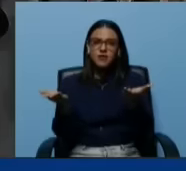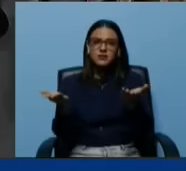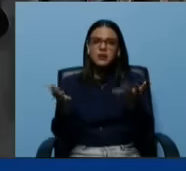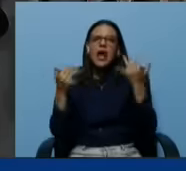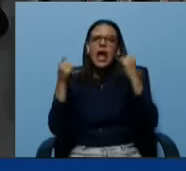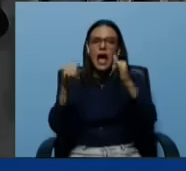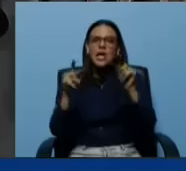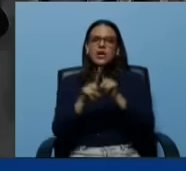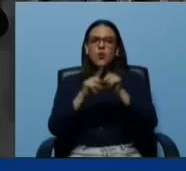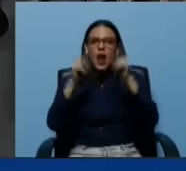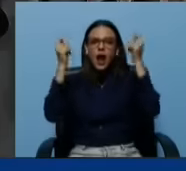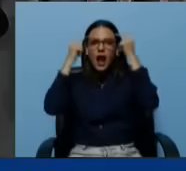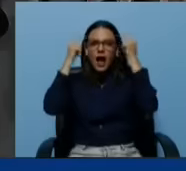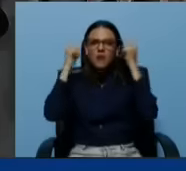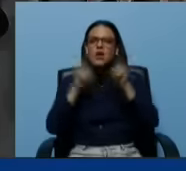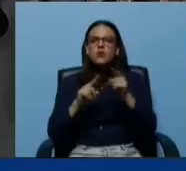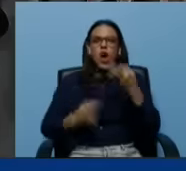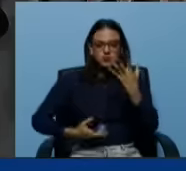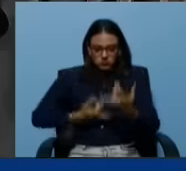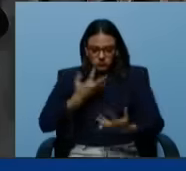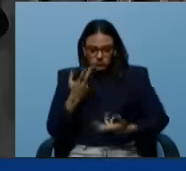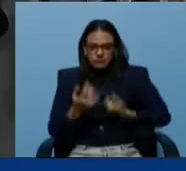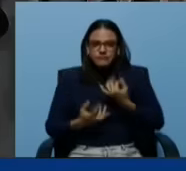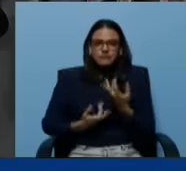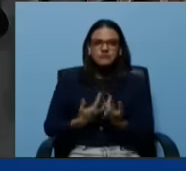una mente apasionada y que está